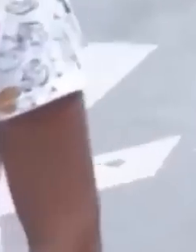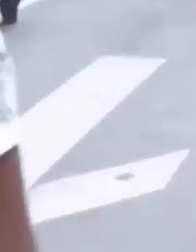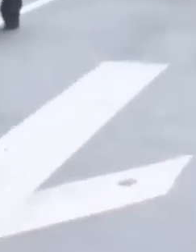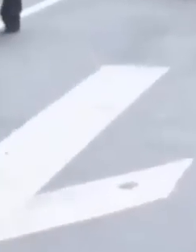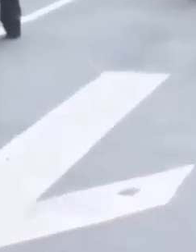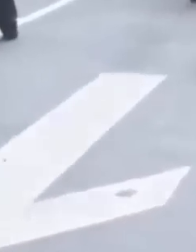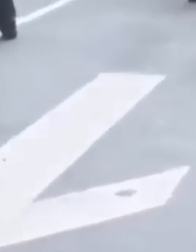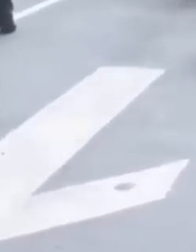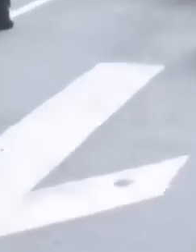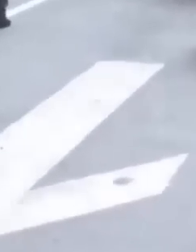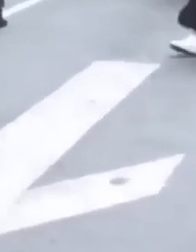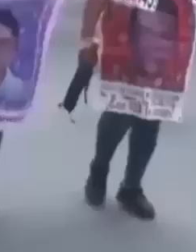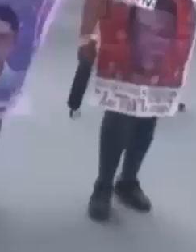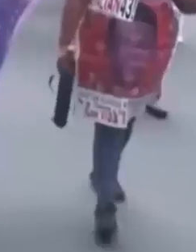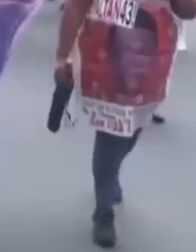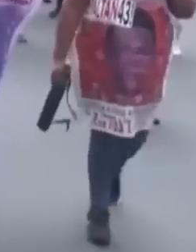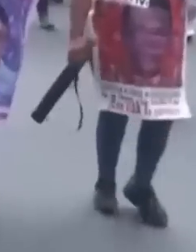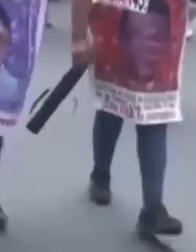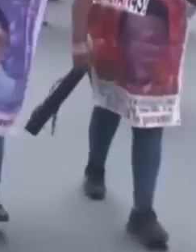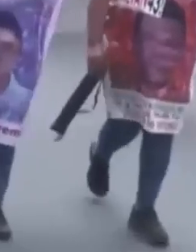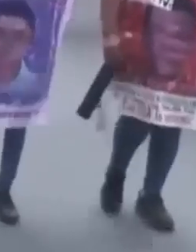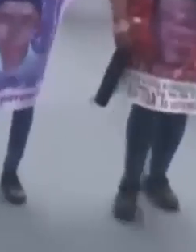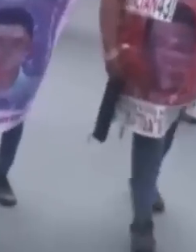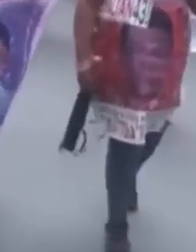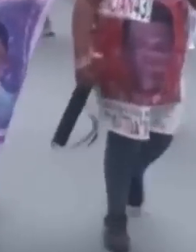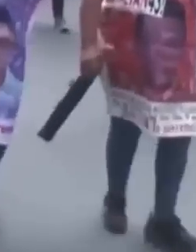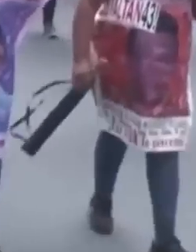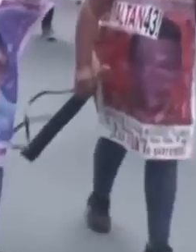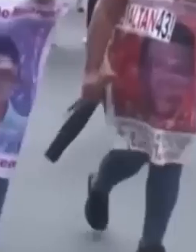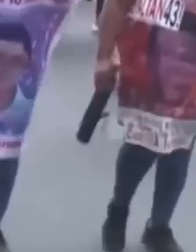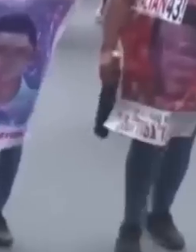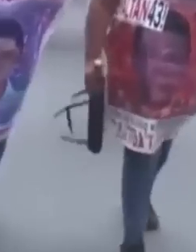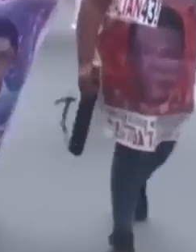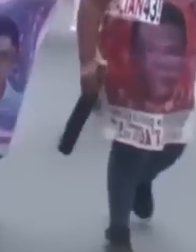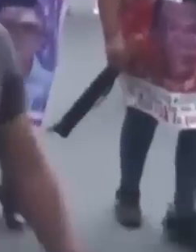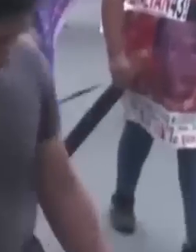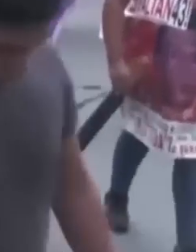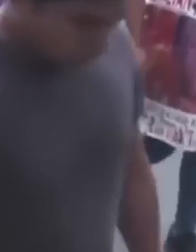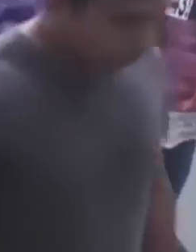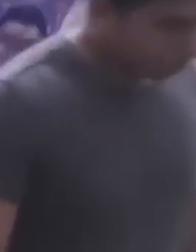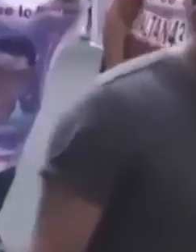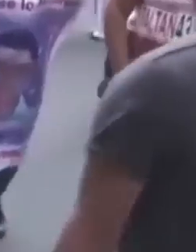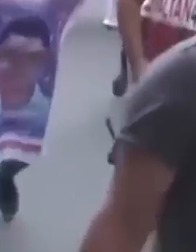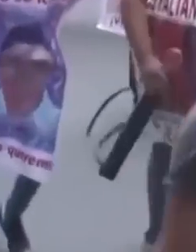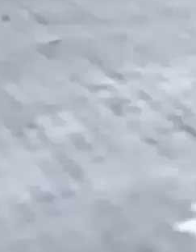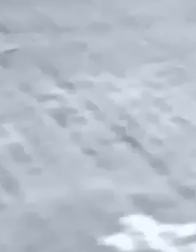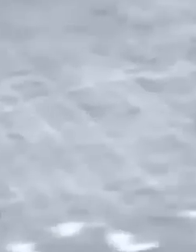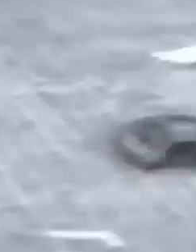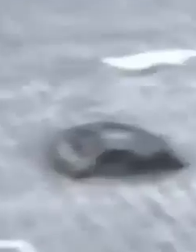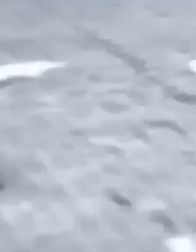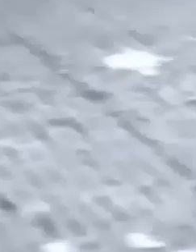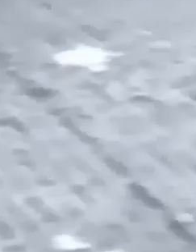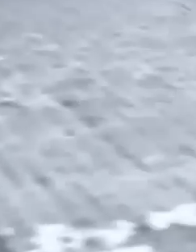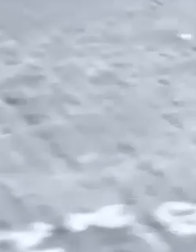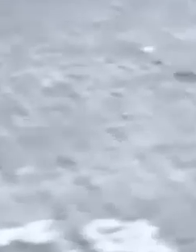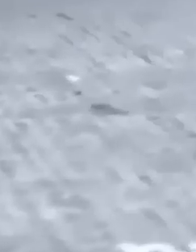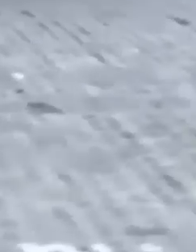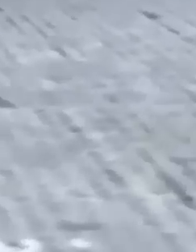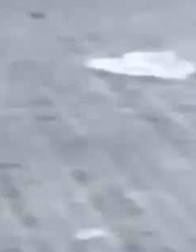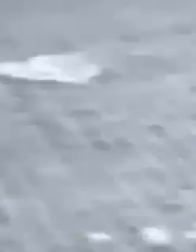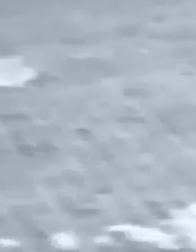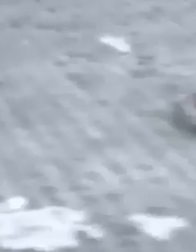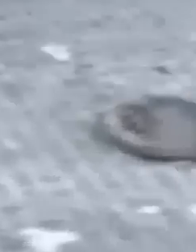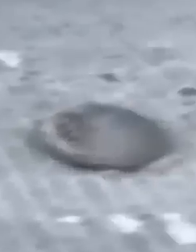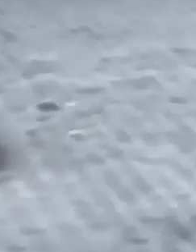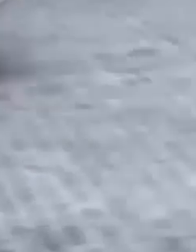estudiantes. López Obrador sostuvo que el Grupo Interdisciplinario de Expertos Independientes en general no tiene razón, y que se trata de una campaña para